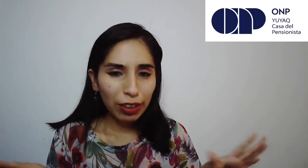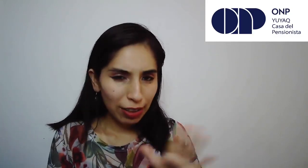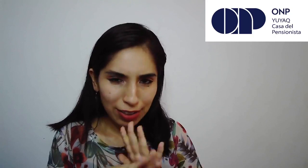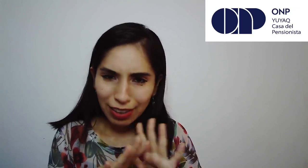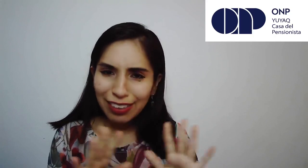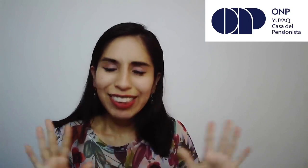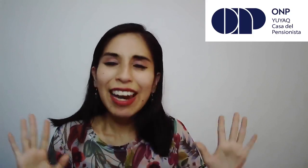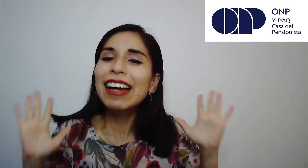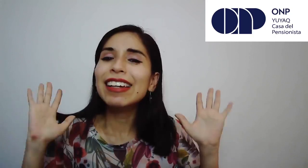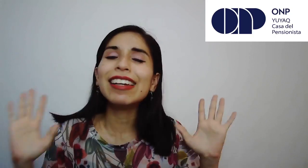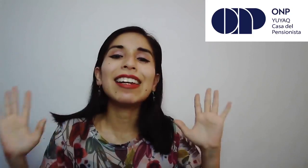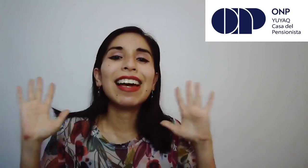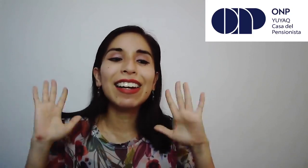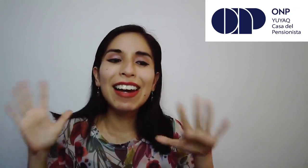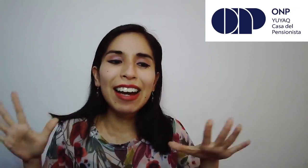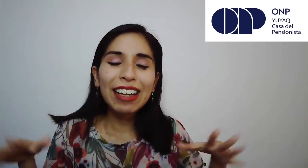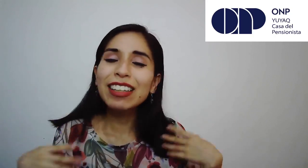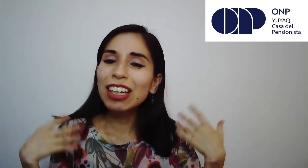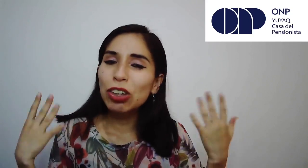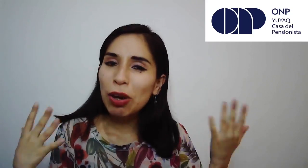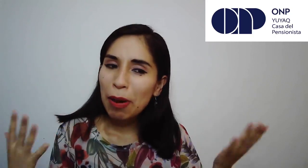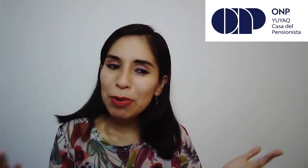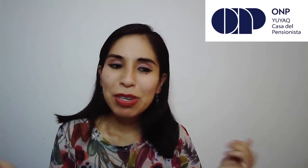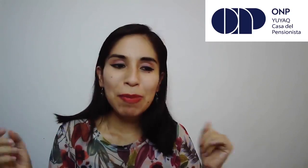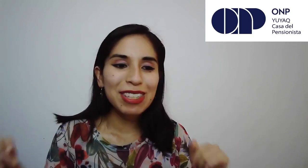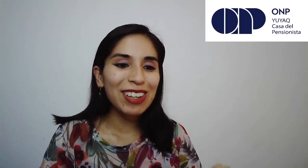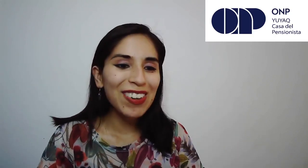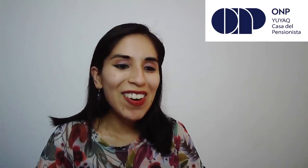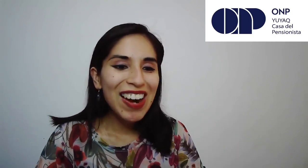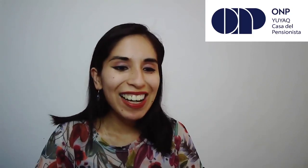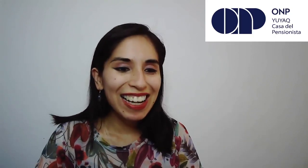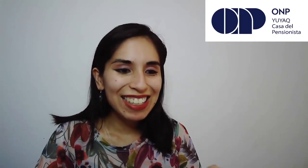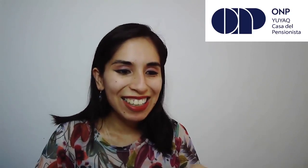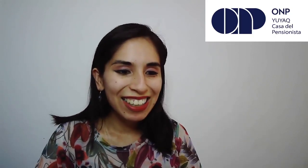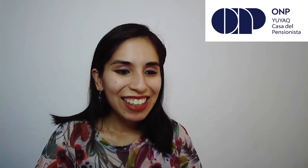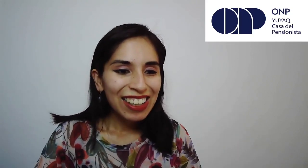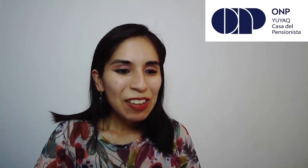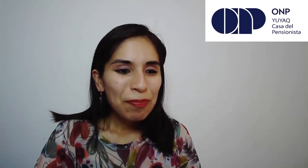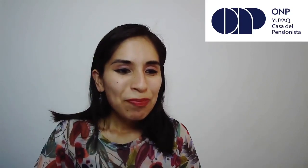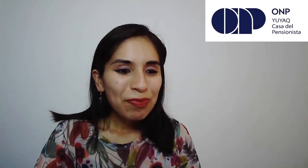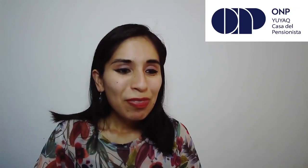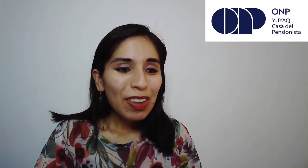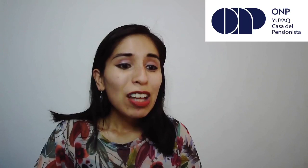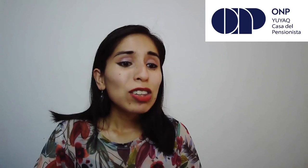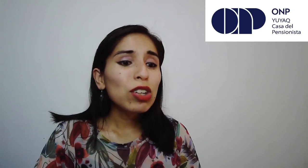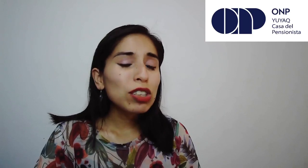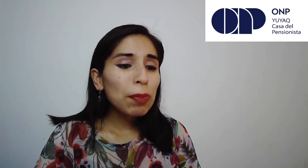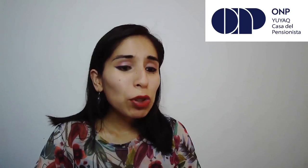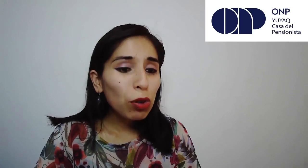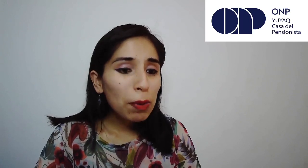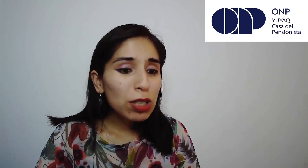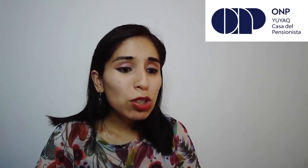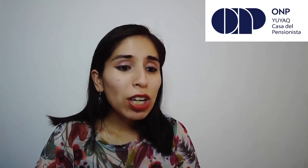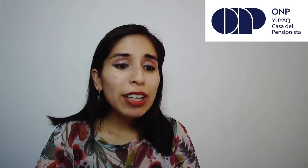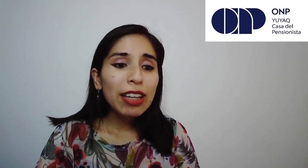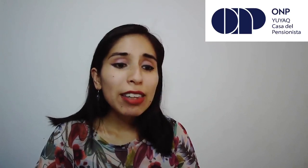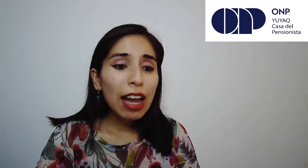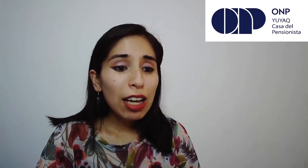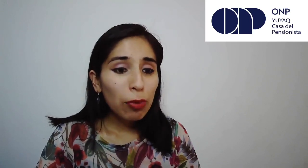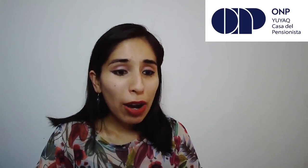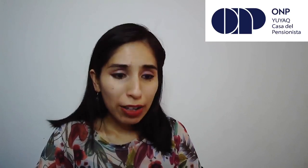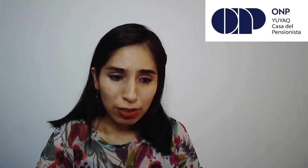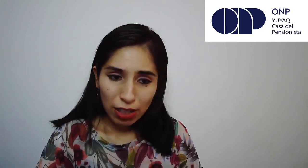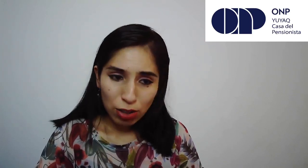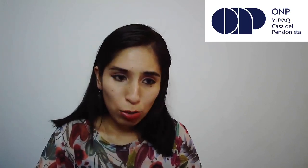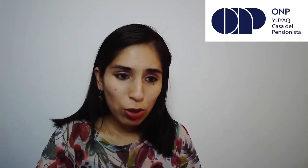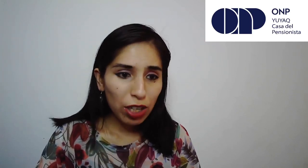tarde así que tranquila relajada que ahora vamos a empezar con la clase no se preocupe señora natalia